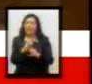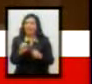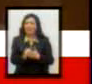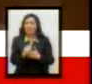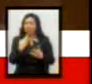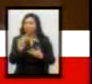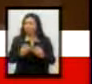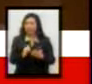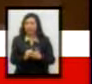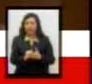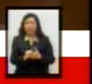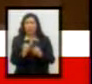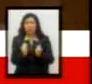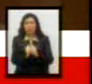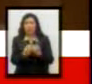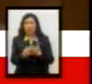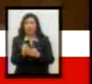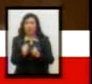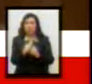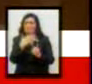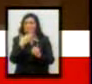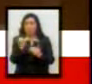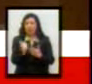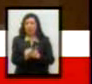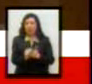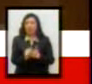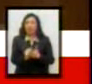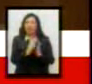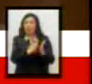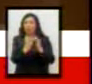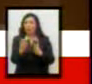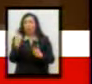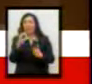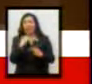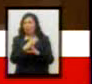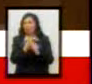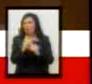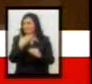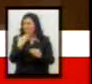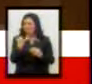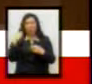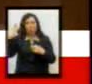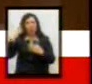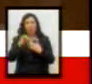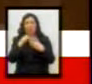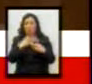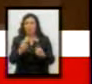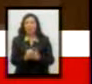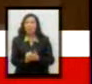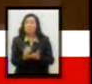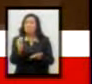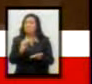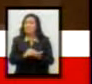los presupuestos contar con mejores argumentos para formular mejores políticas públicas,